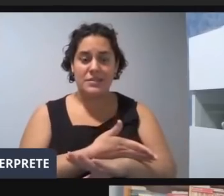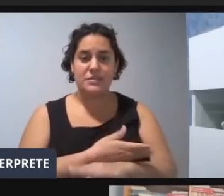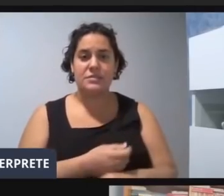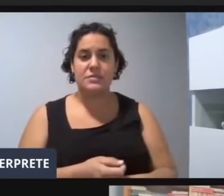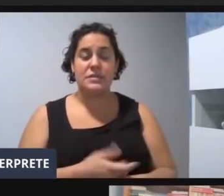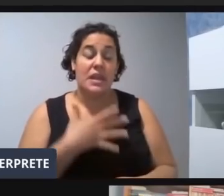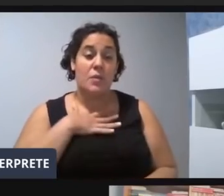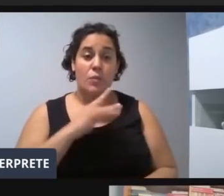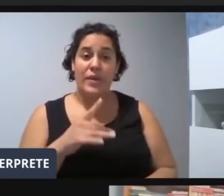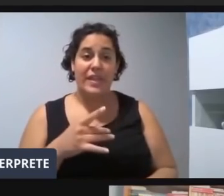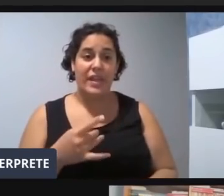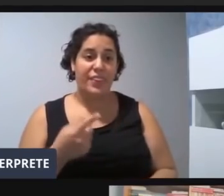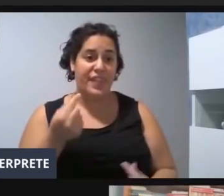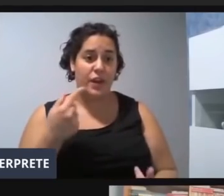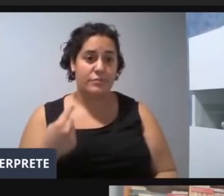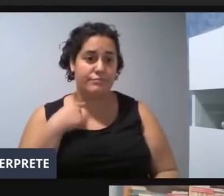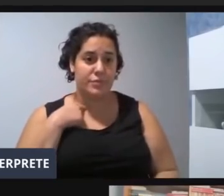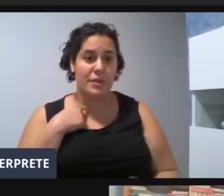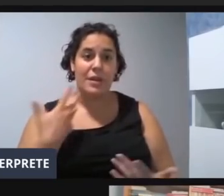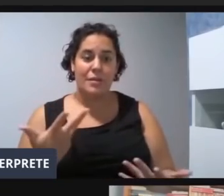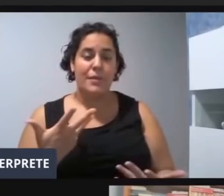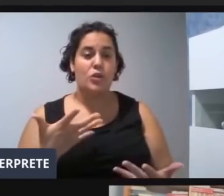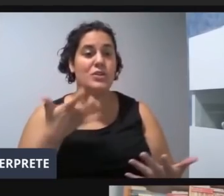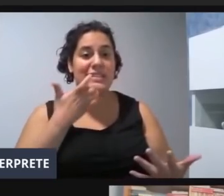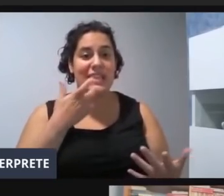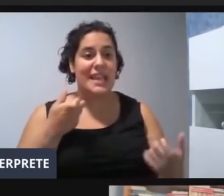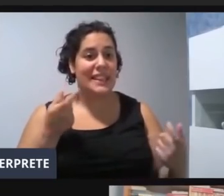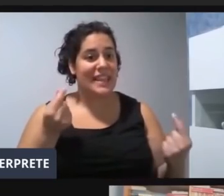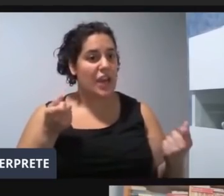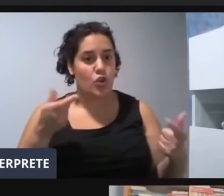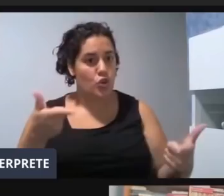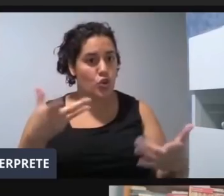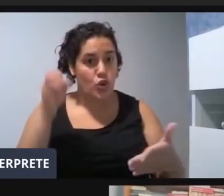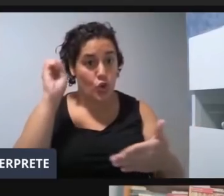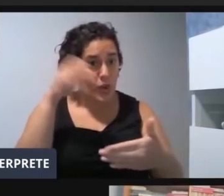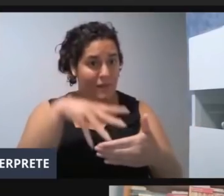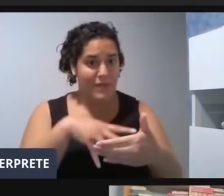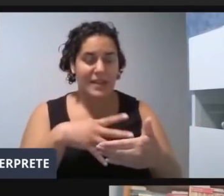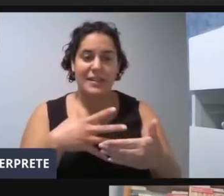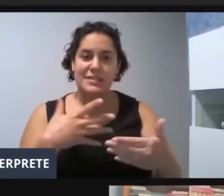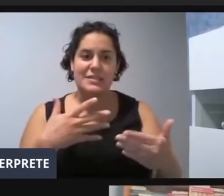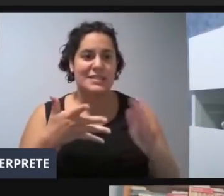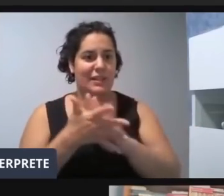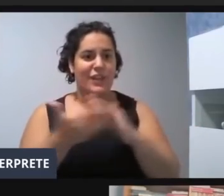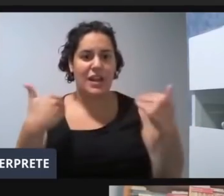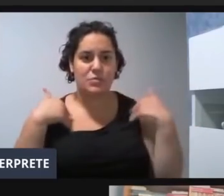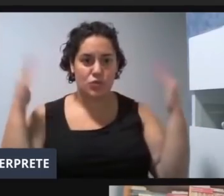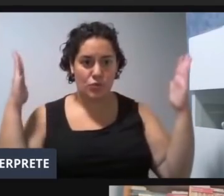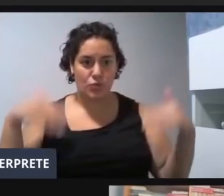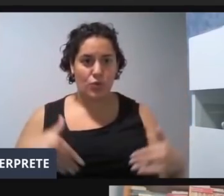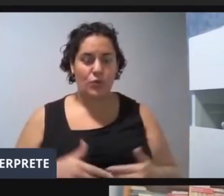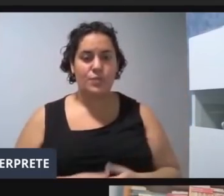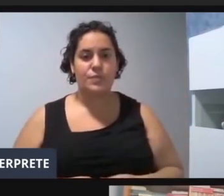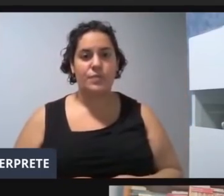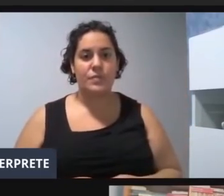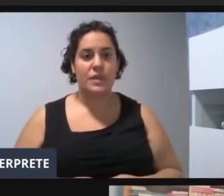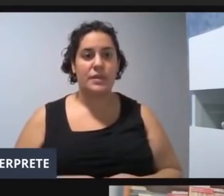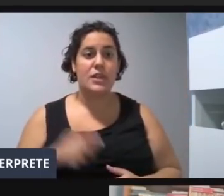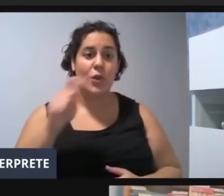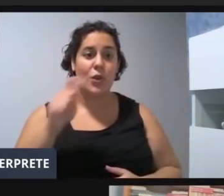no hacerlo, porque habríamos perdido meses de pandemia y bueno,